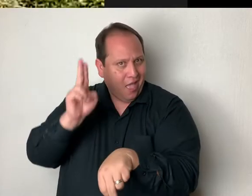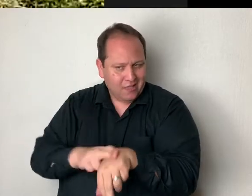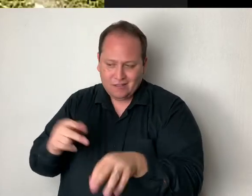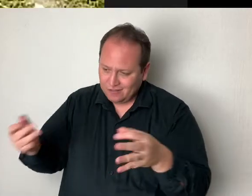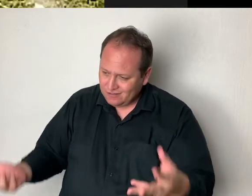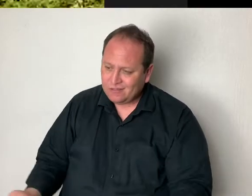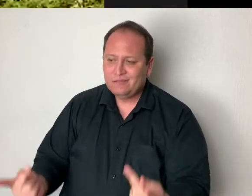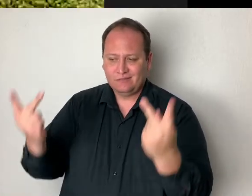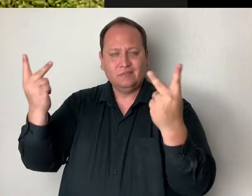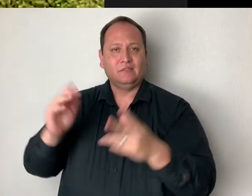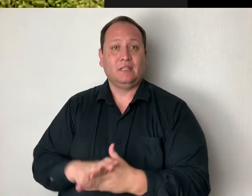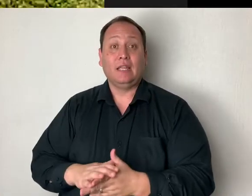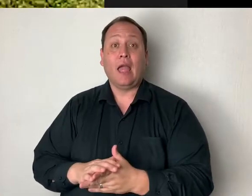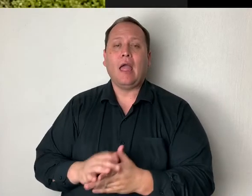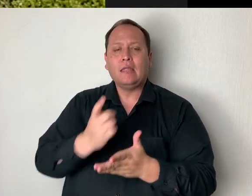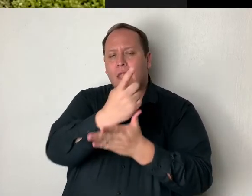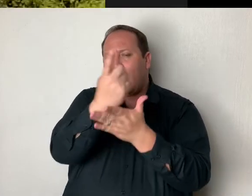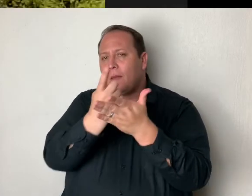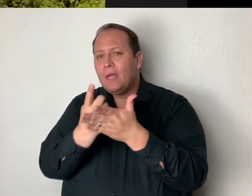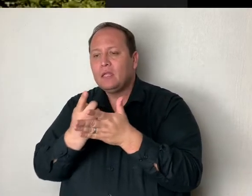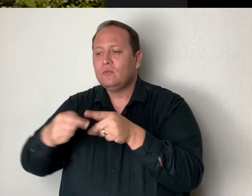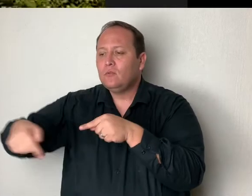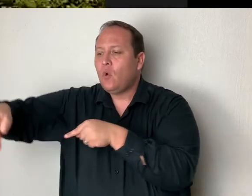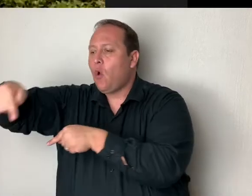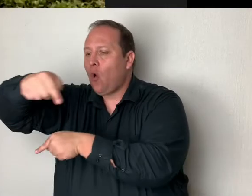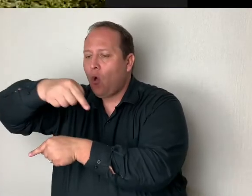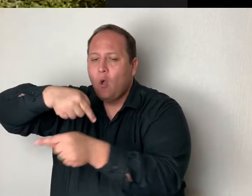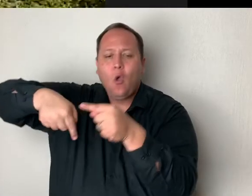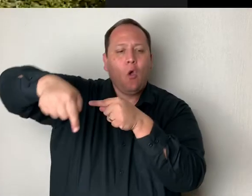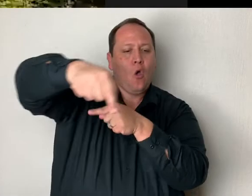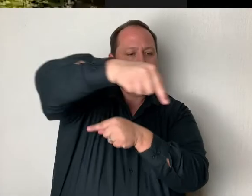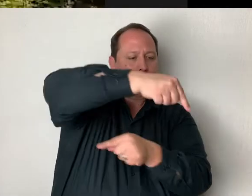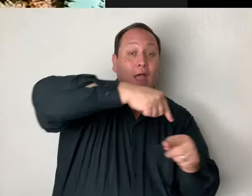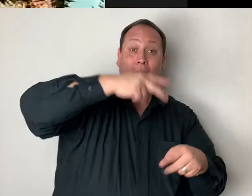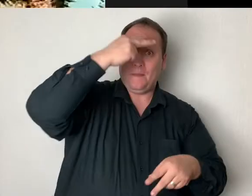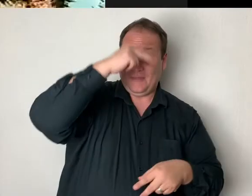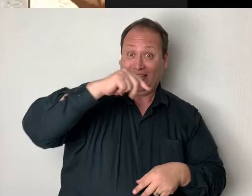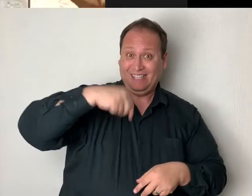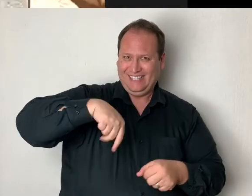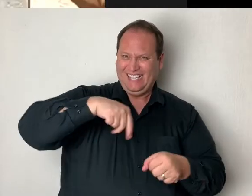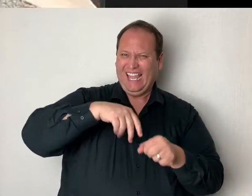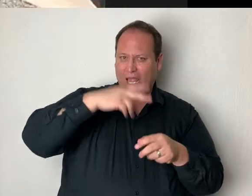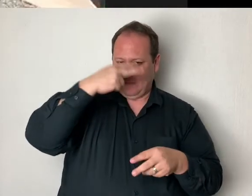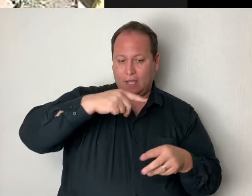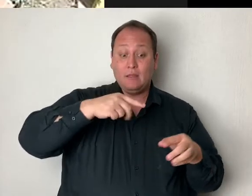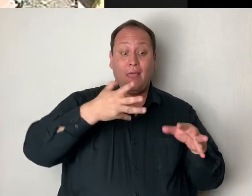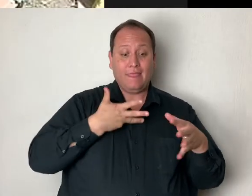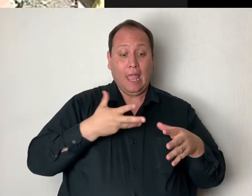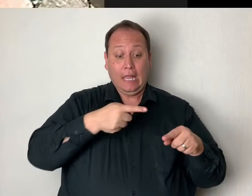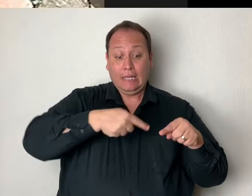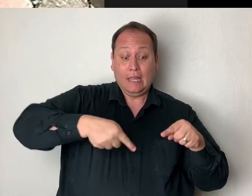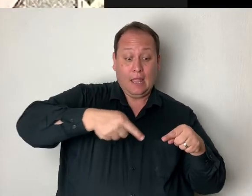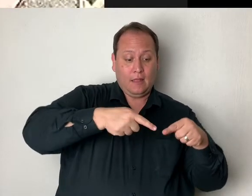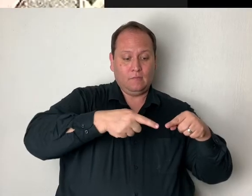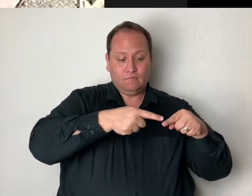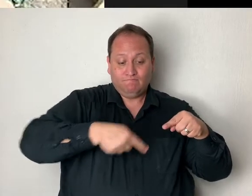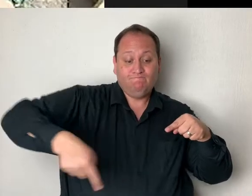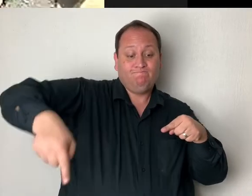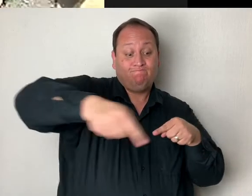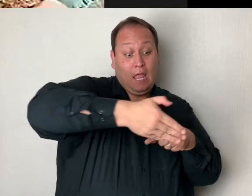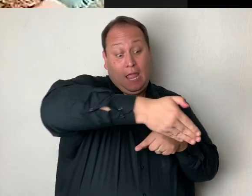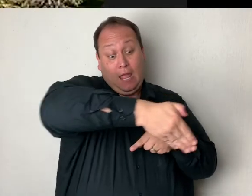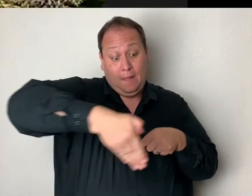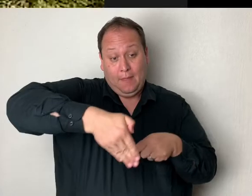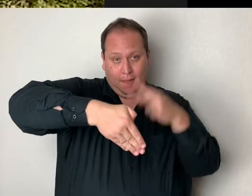jardín son círculos, ¿no? Entonces aquí del lado mexicano donde estoy hay un semicírculo y,